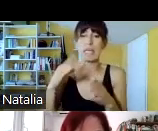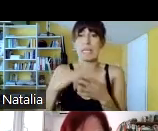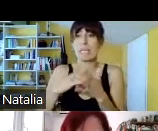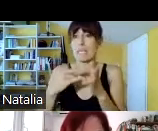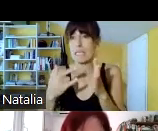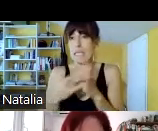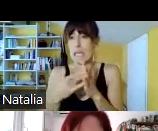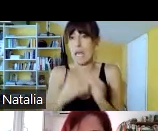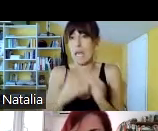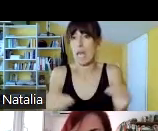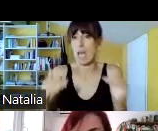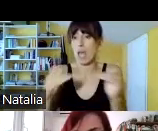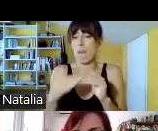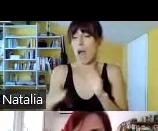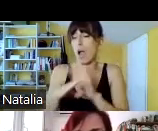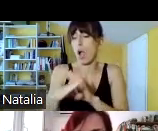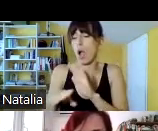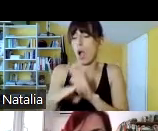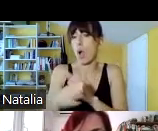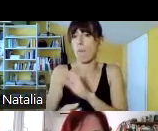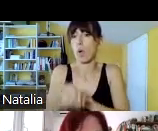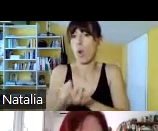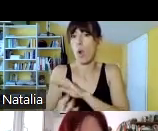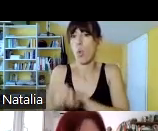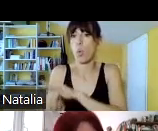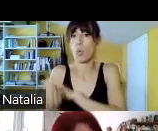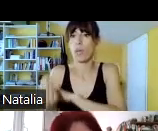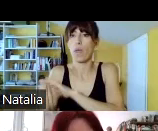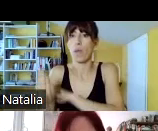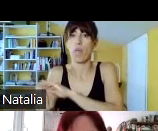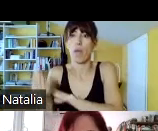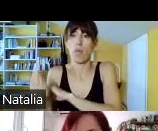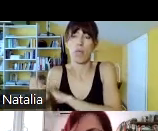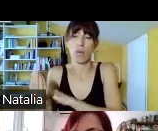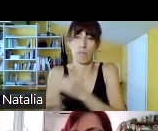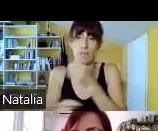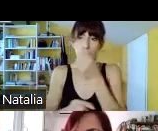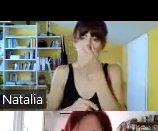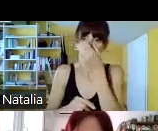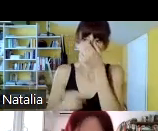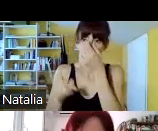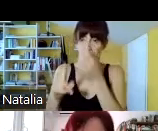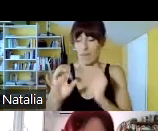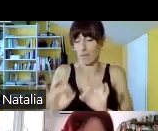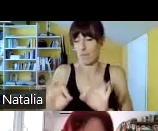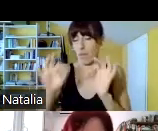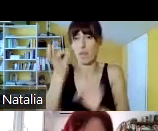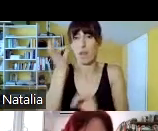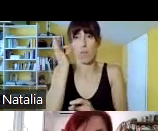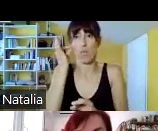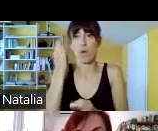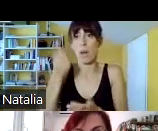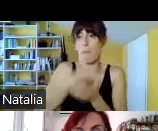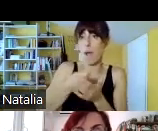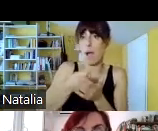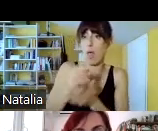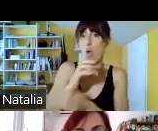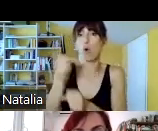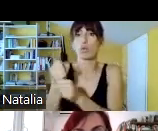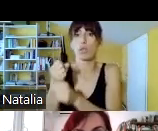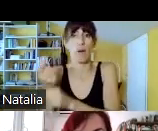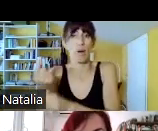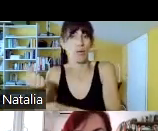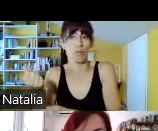la productividad, ¿no? Tanto a nivel remunerado como, en el caso especialmente de las mujeres, el no remunerado. Y como todo